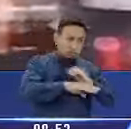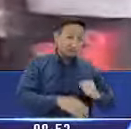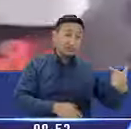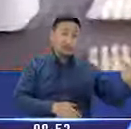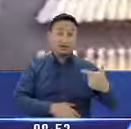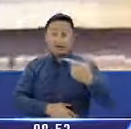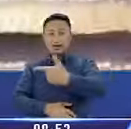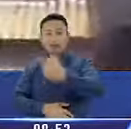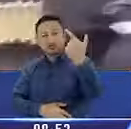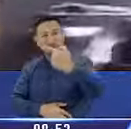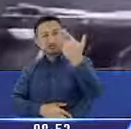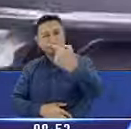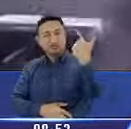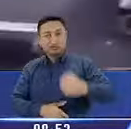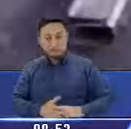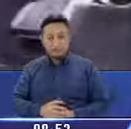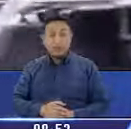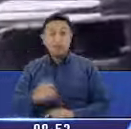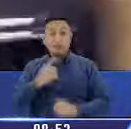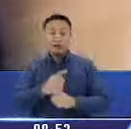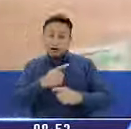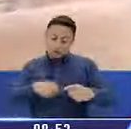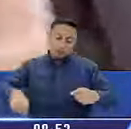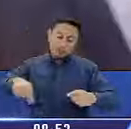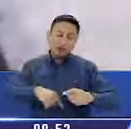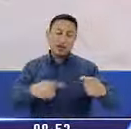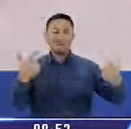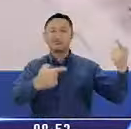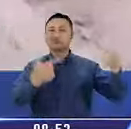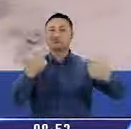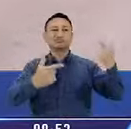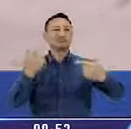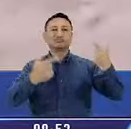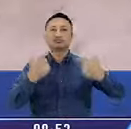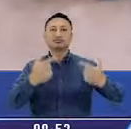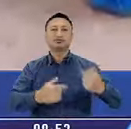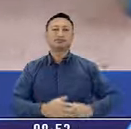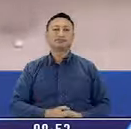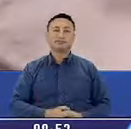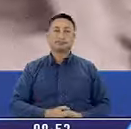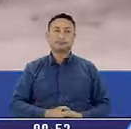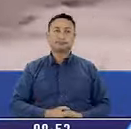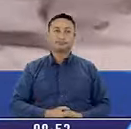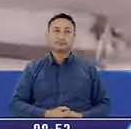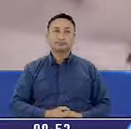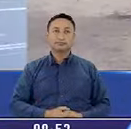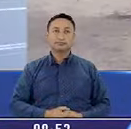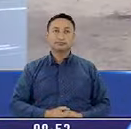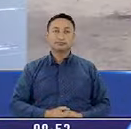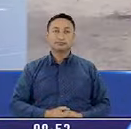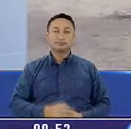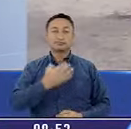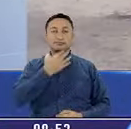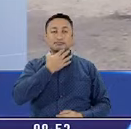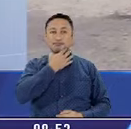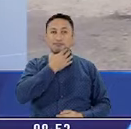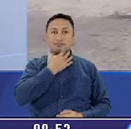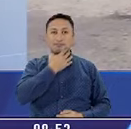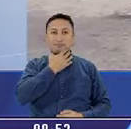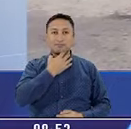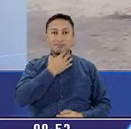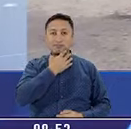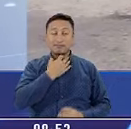bala. Por ello, debieron responder en base al uso progresivo de la fuerza. Cuatro sujetos